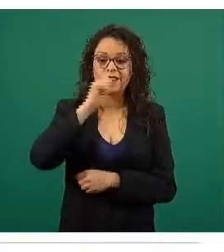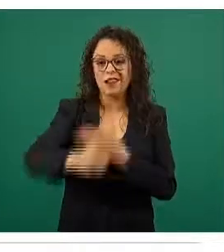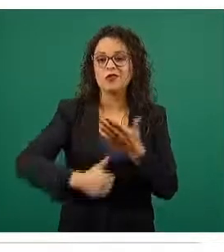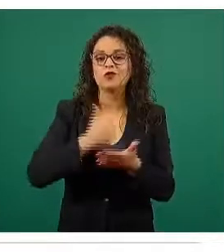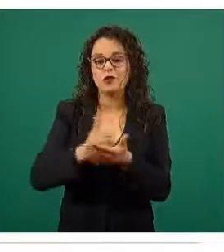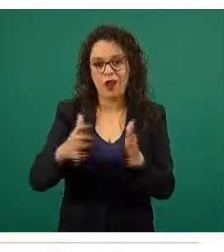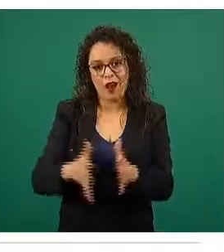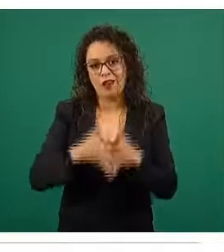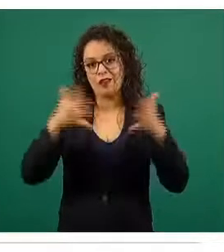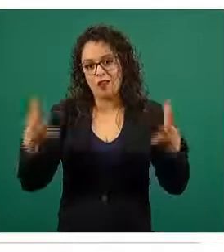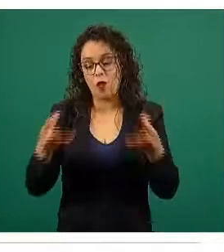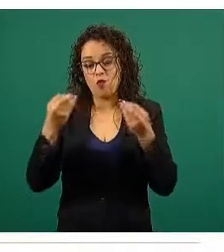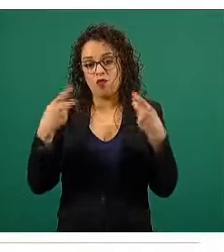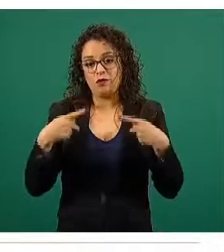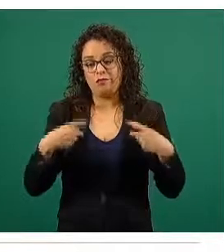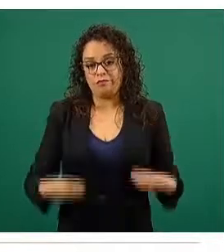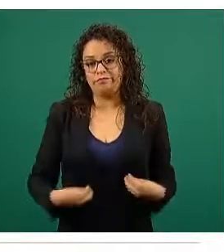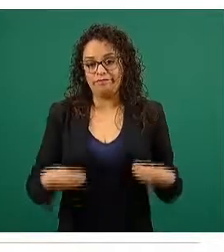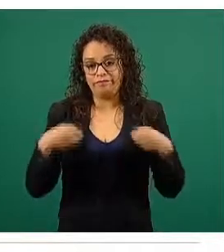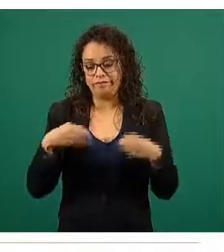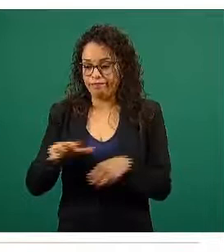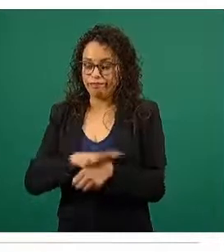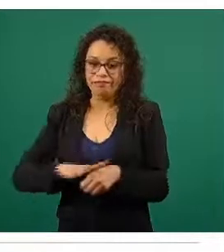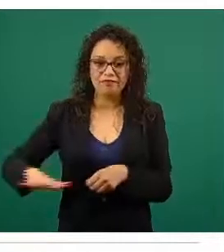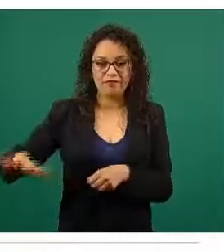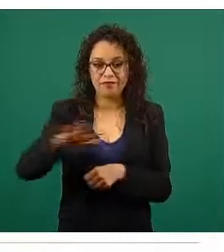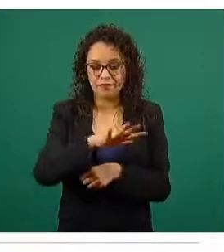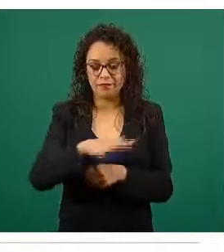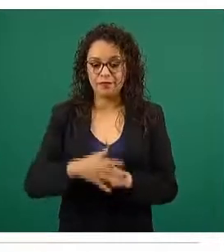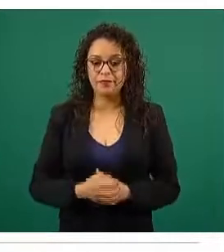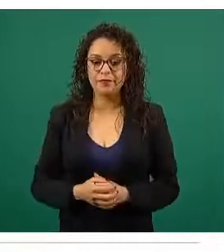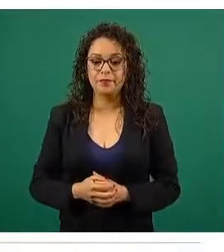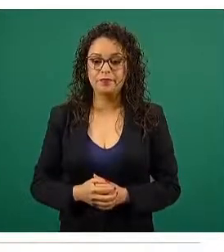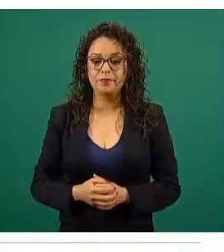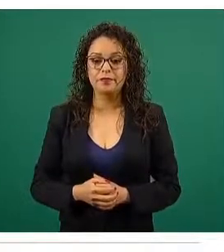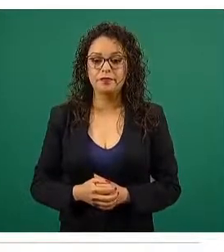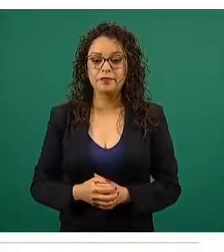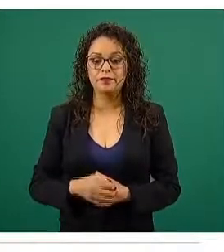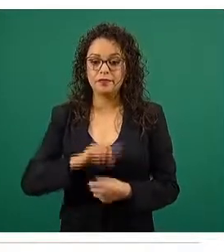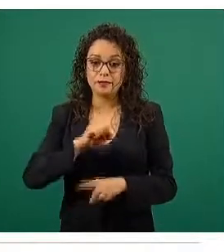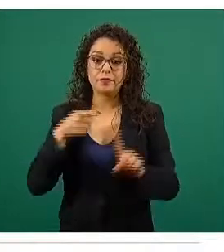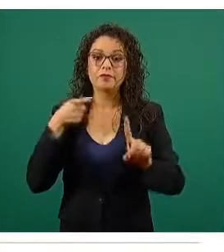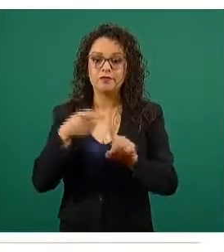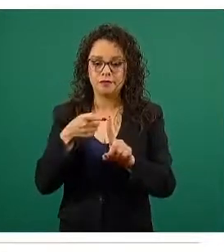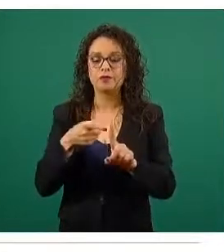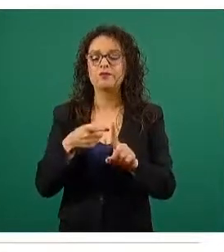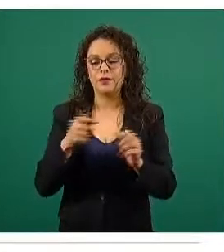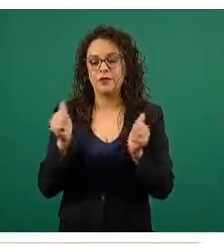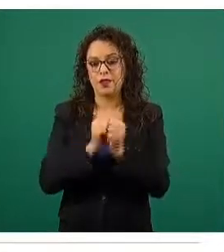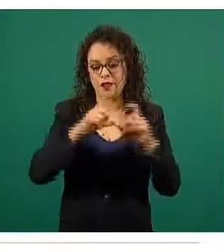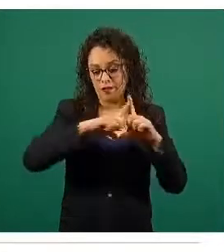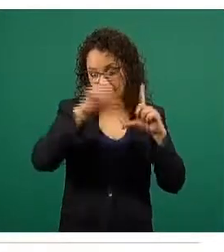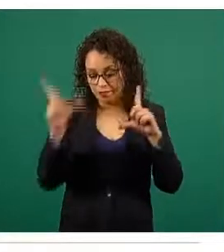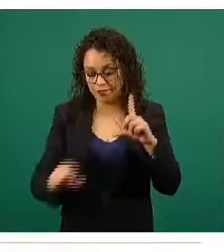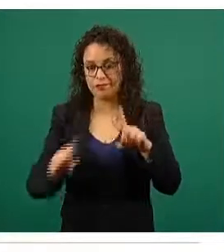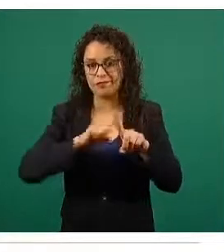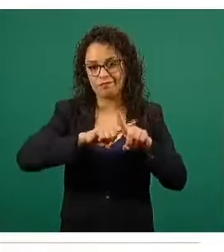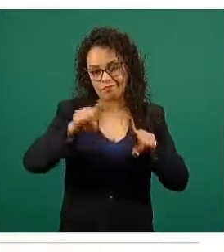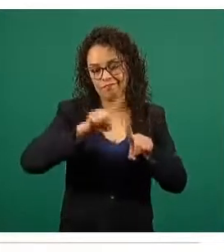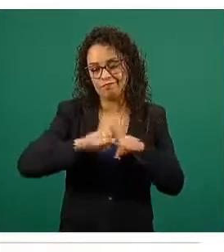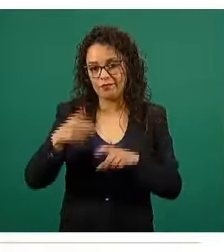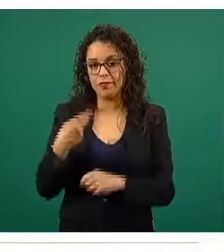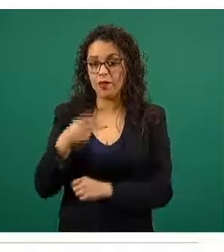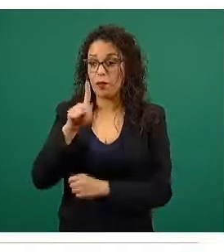con importante movilidad con respecto al resto del estado y el respecto al resto del país. Tendencia en general de ascenso